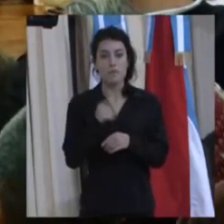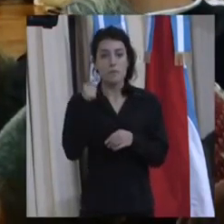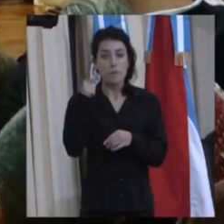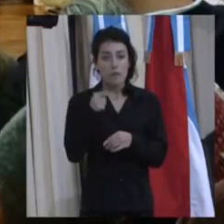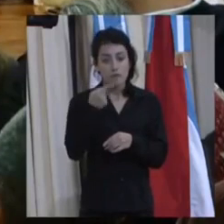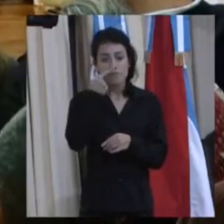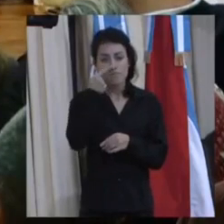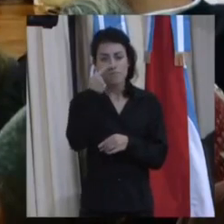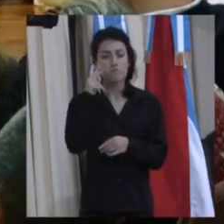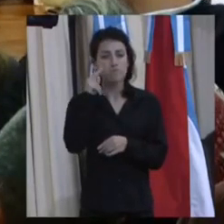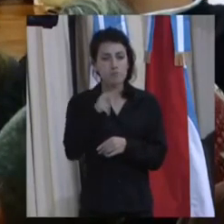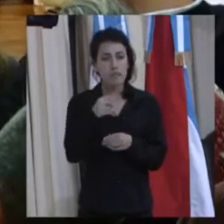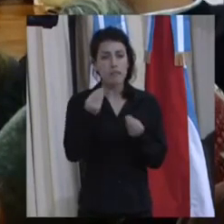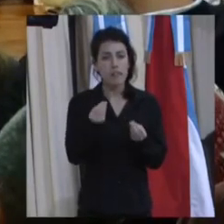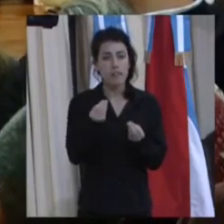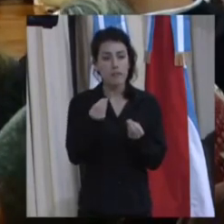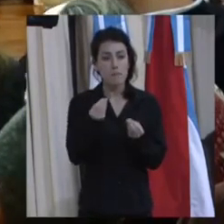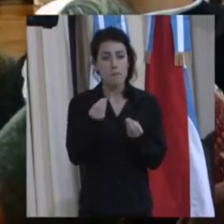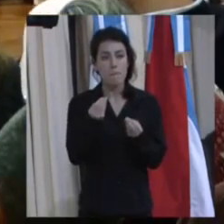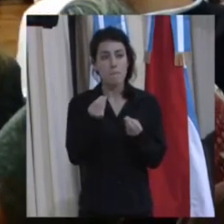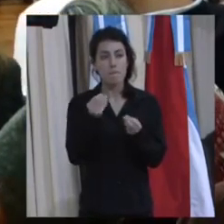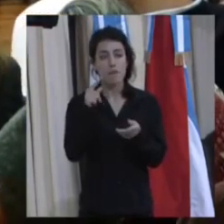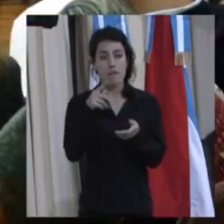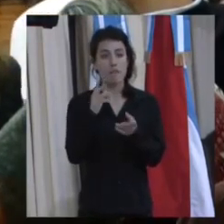interesa para mirar esta lectura respecto de la